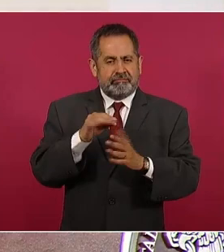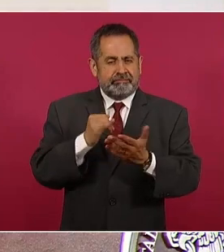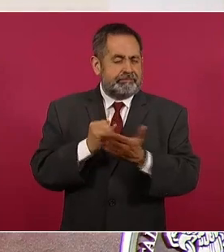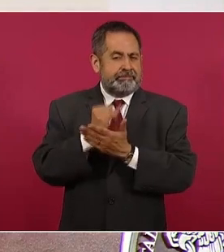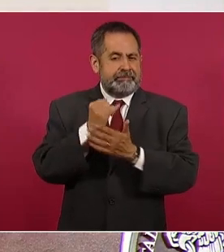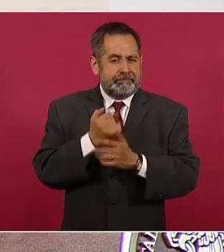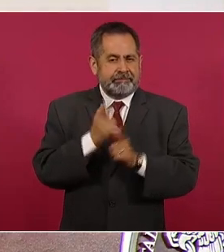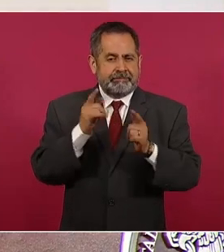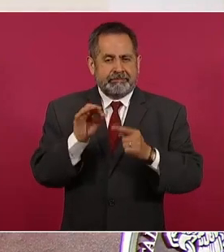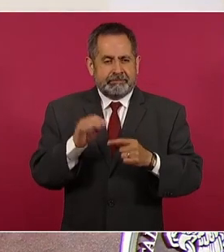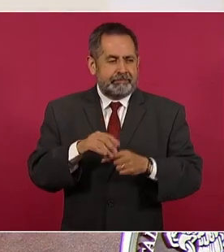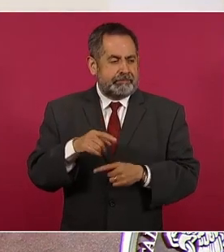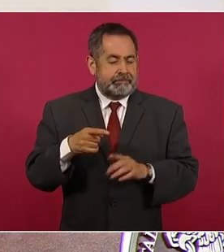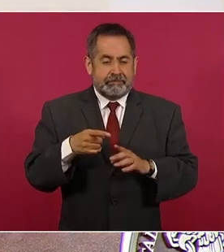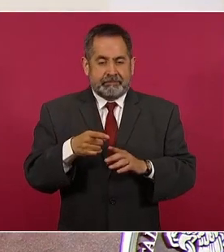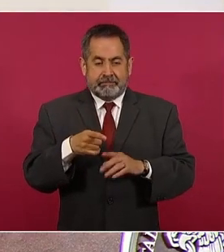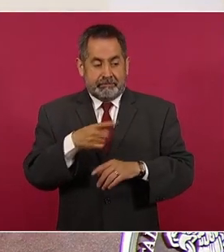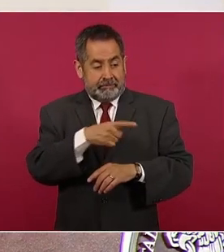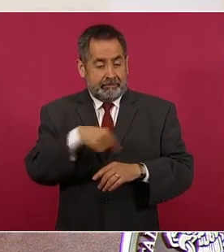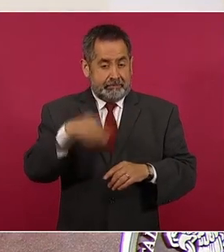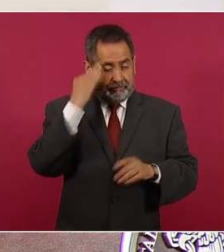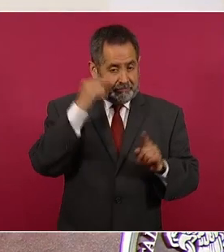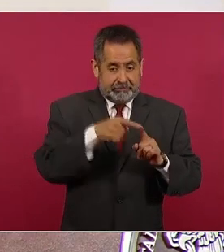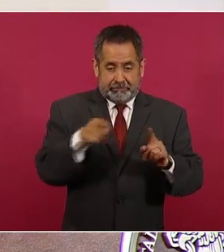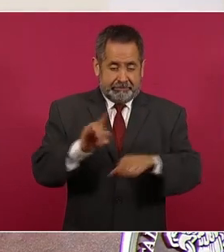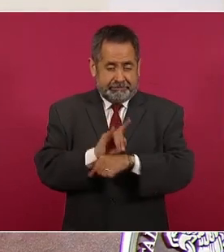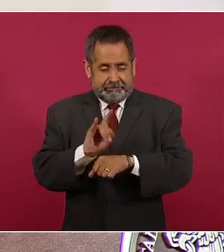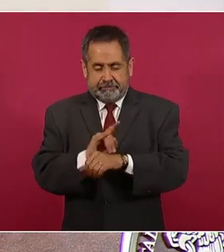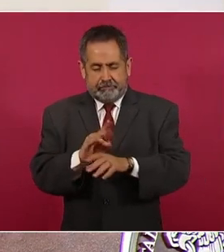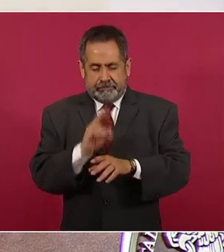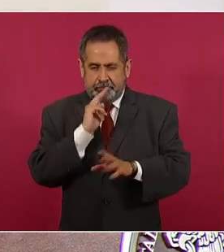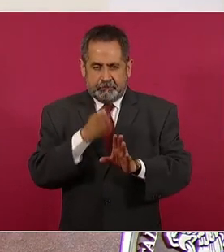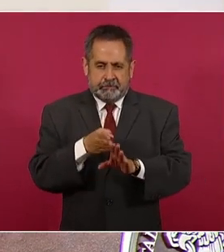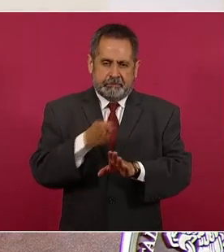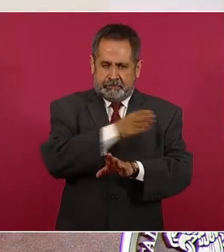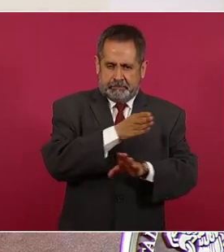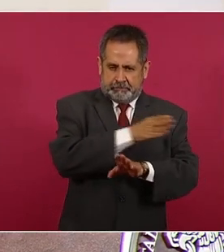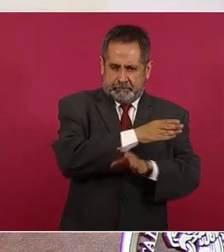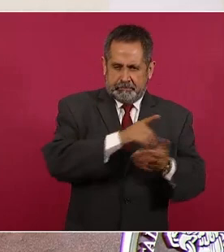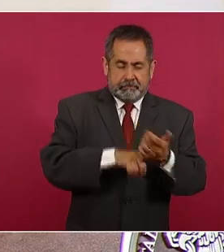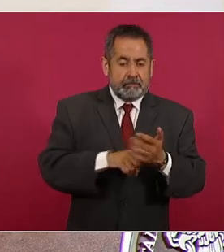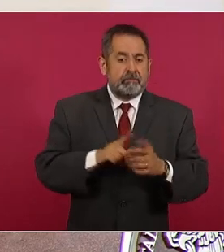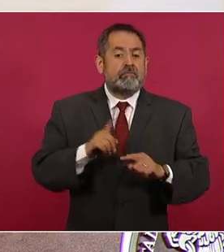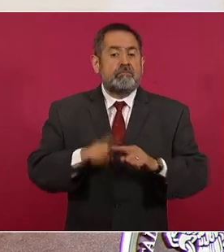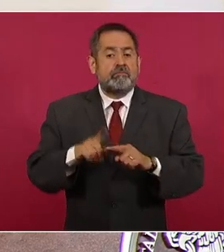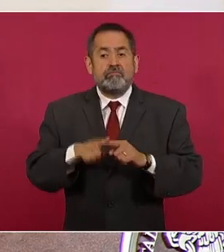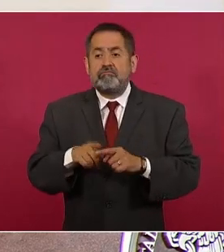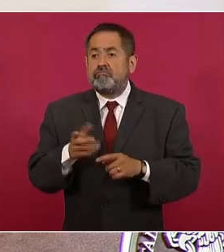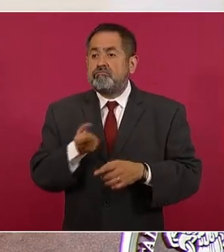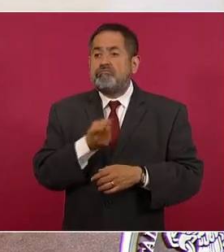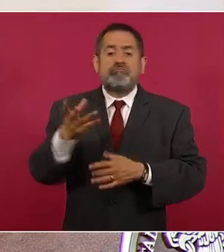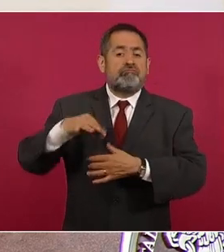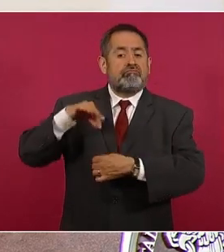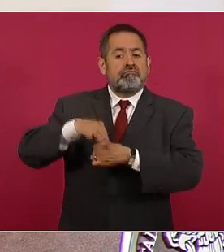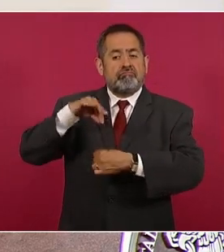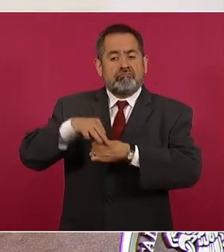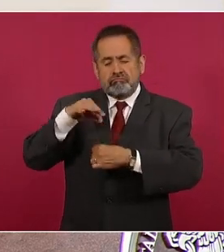de la simulación y del autoritarismo, en donde habían votos